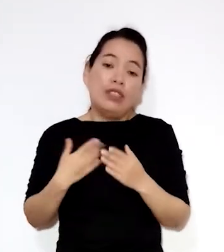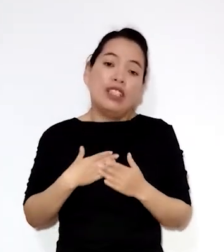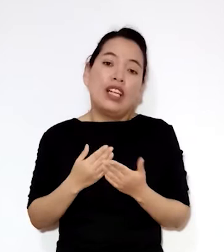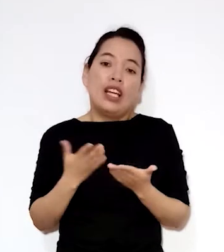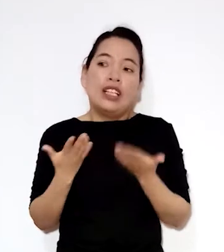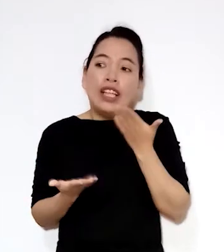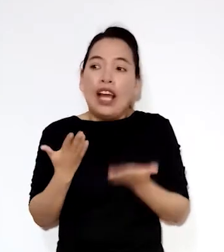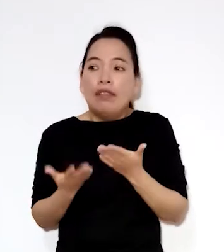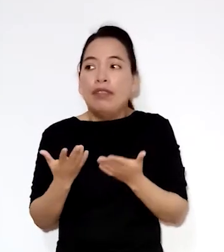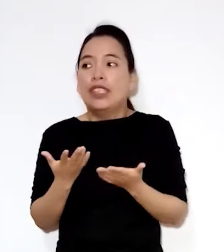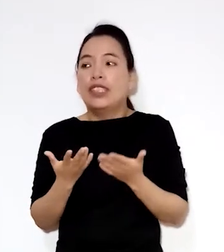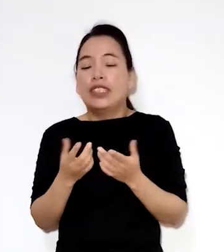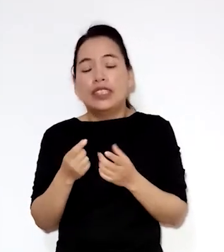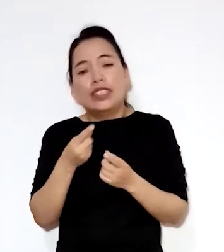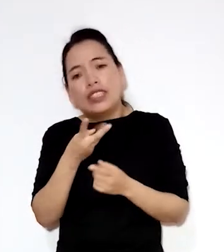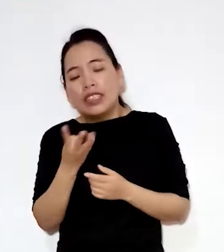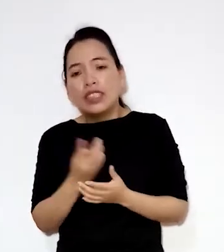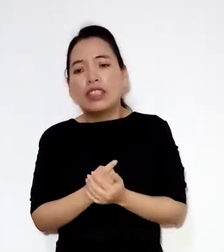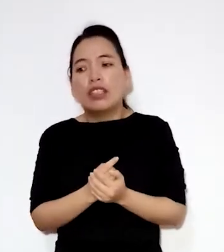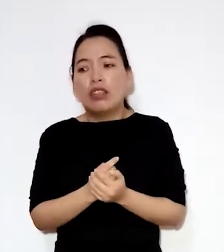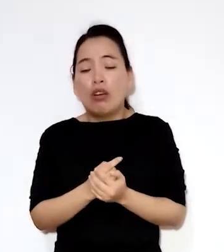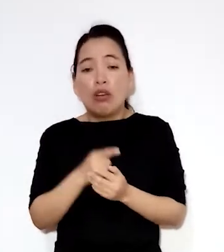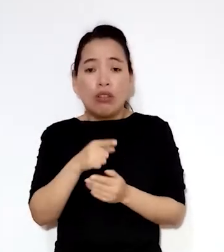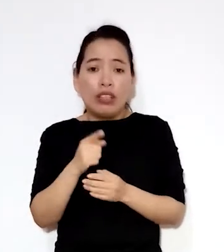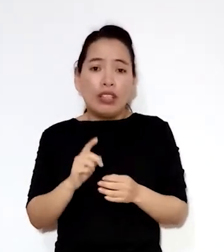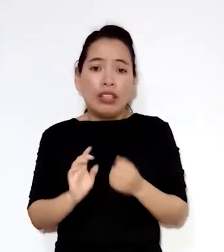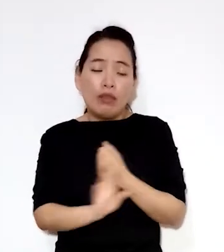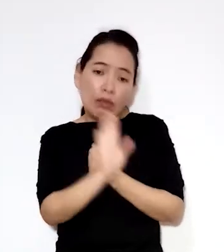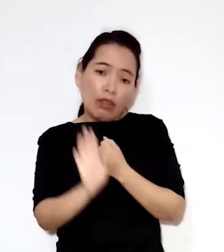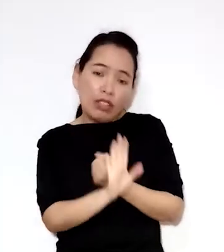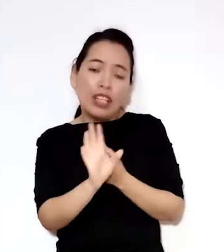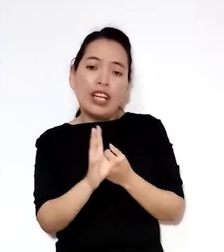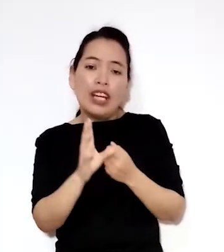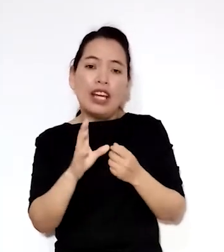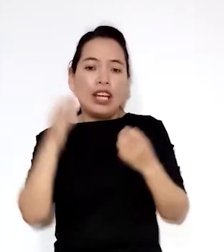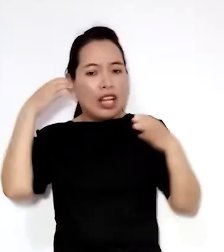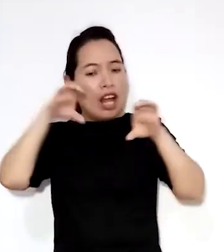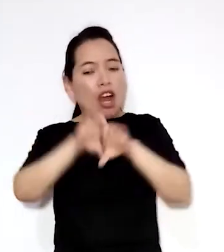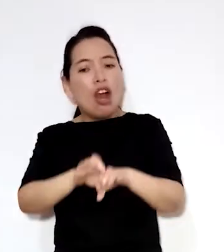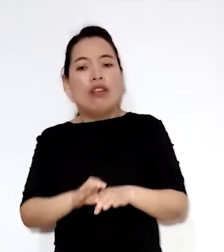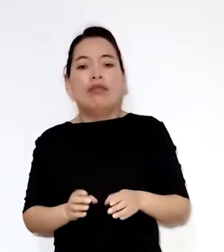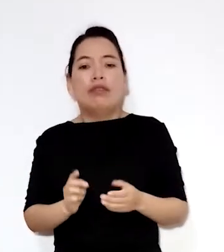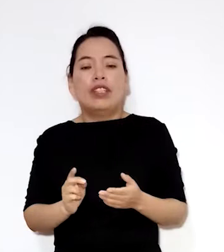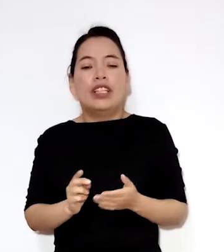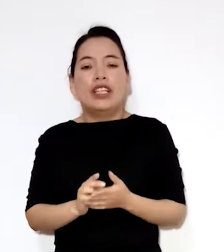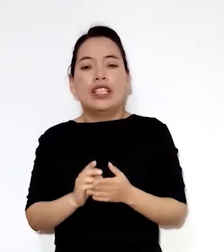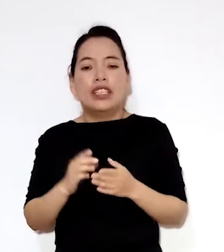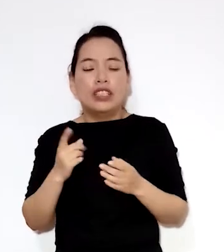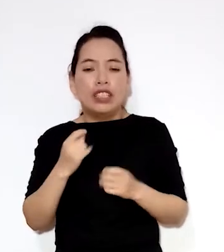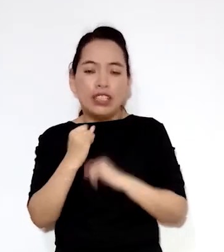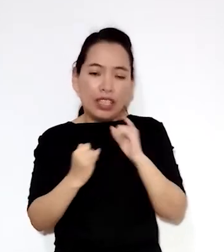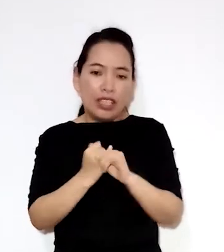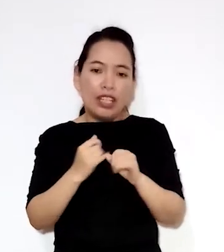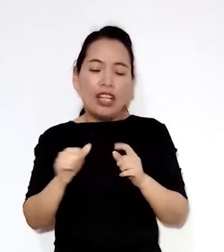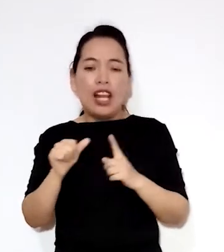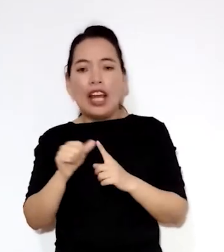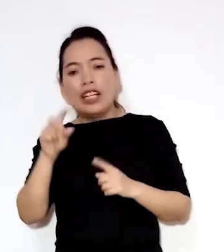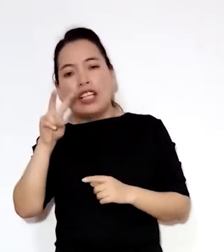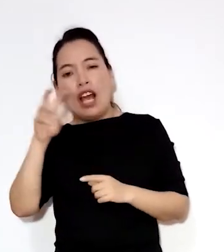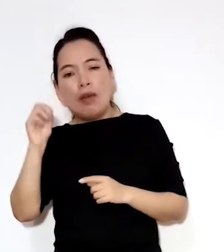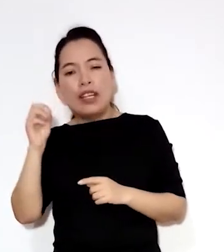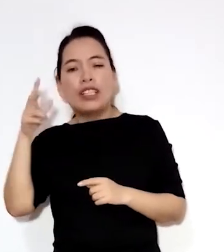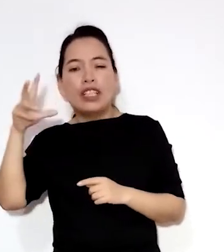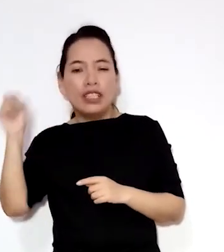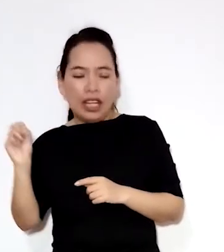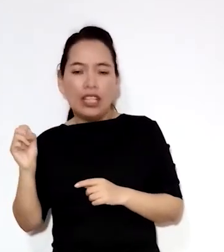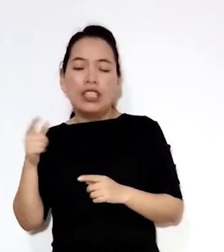que hay quizá algo que ampara la Convención y que ampara la Agenda 2030 y que ampara el vivir